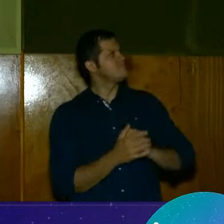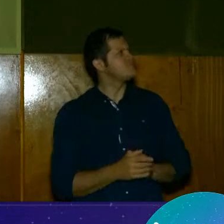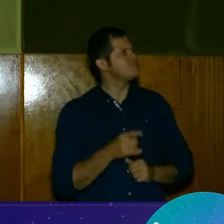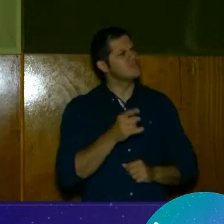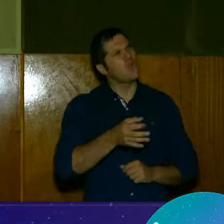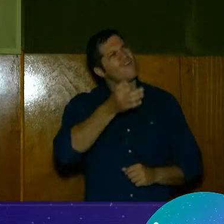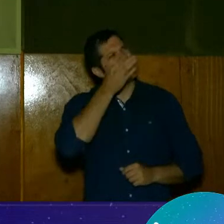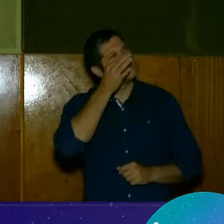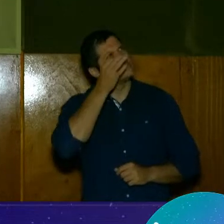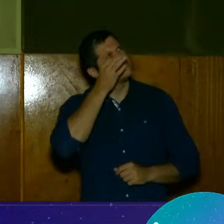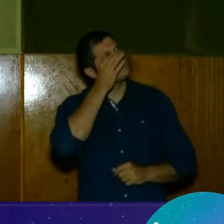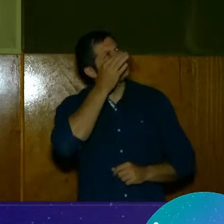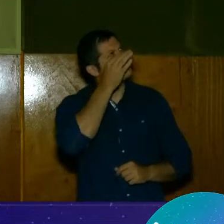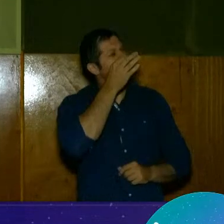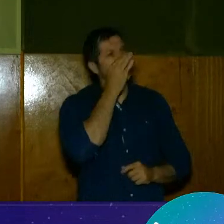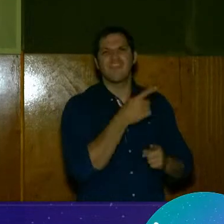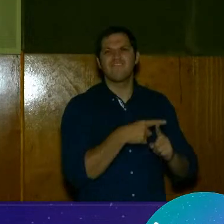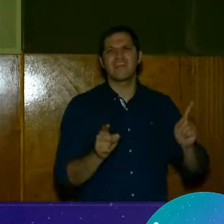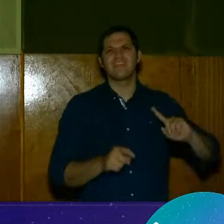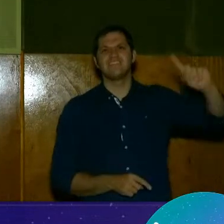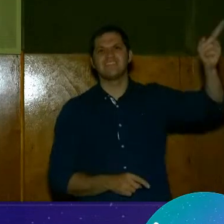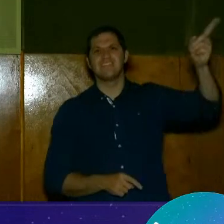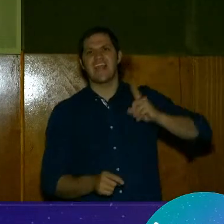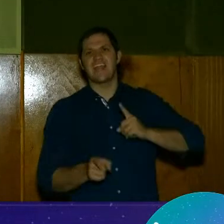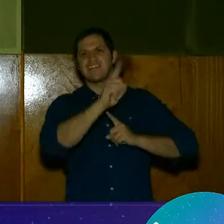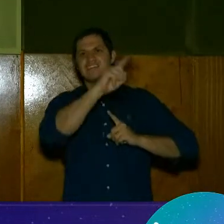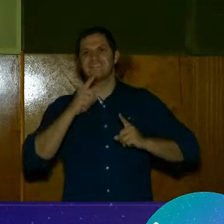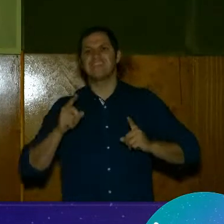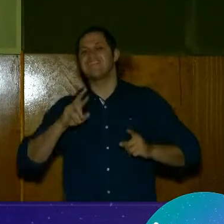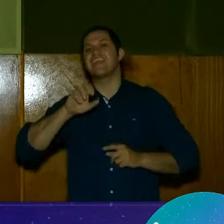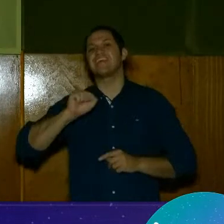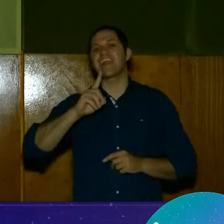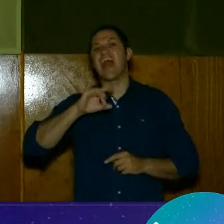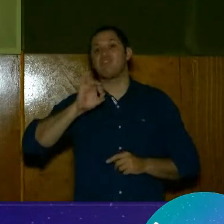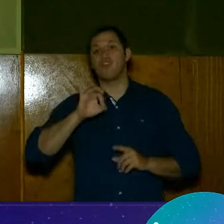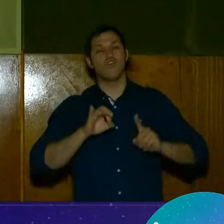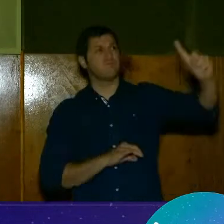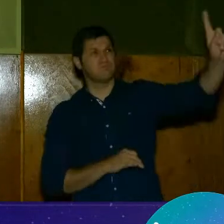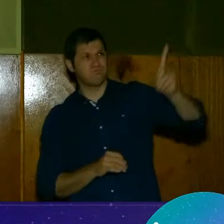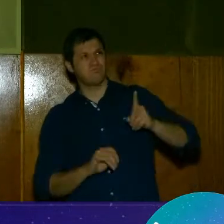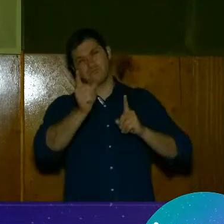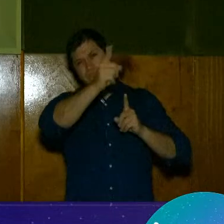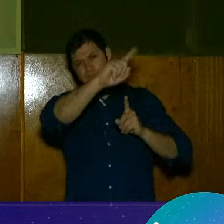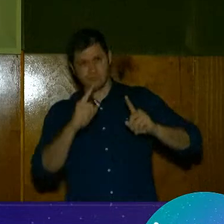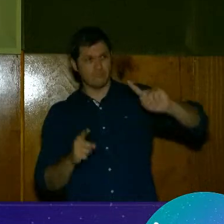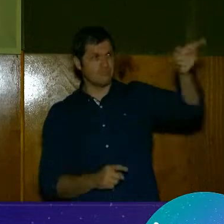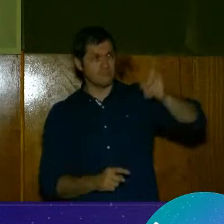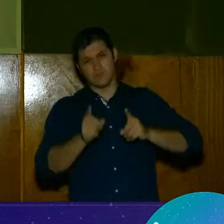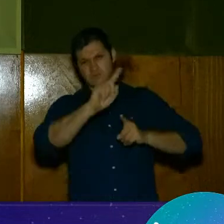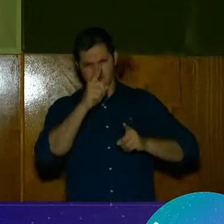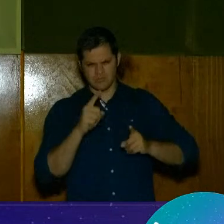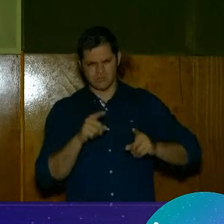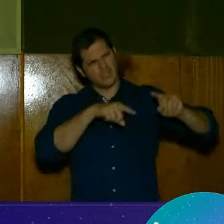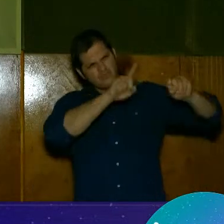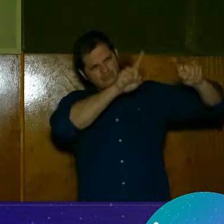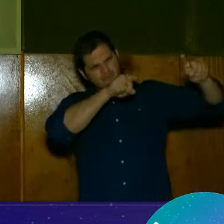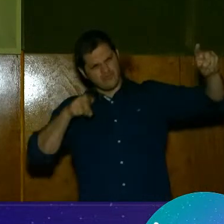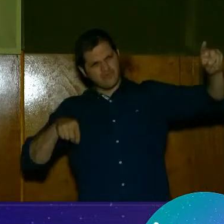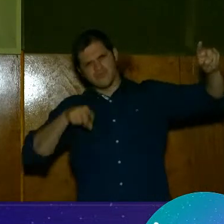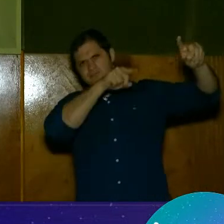estudiante estudia hace ella estudiaba radio astronomía y está